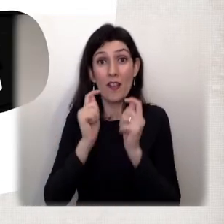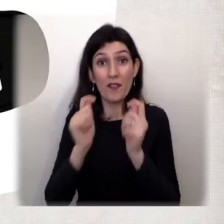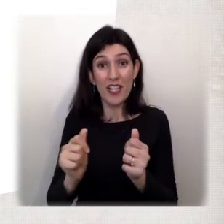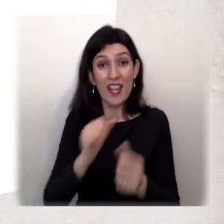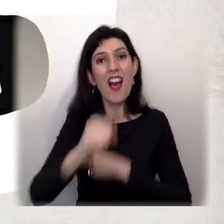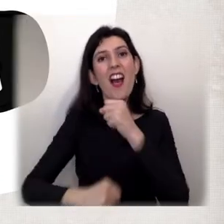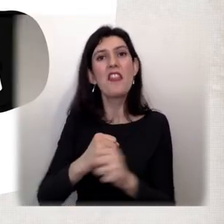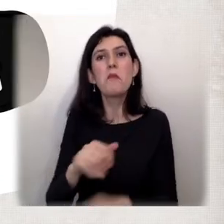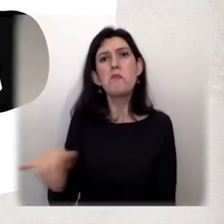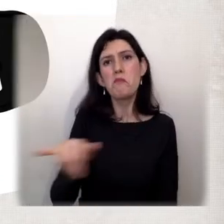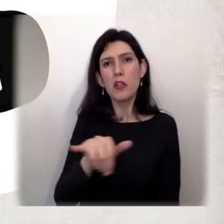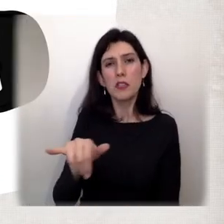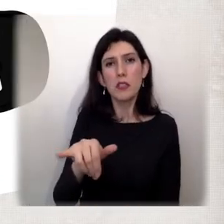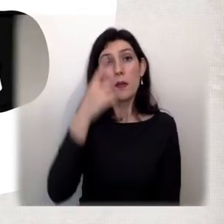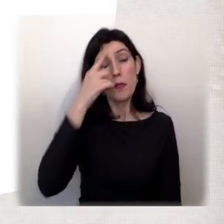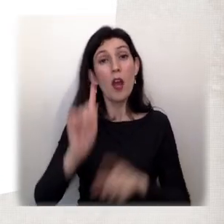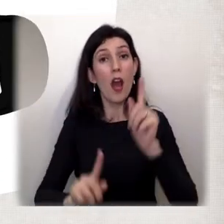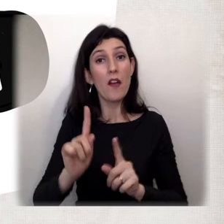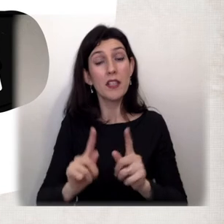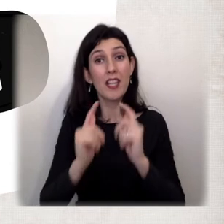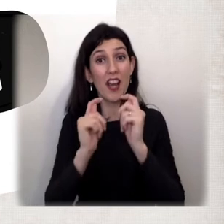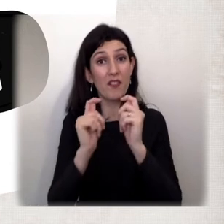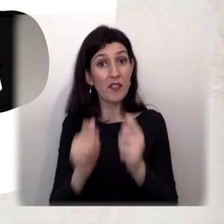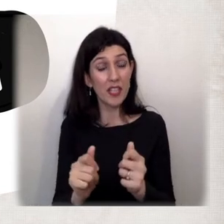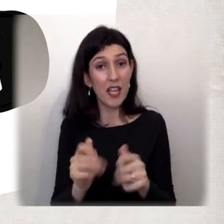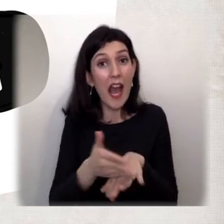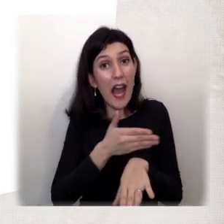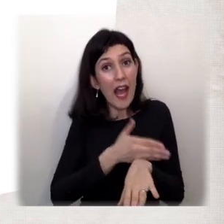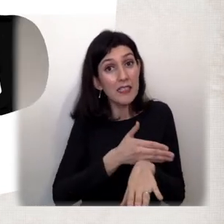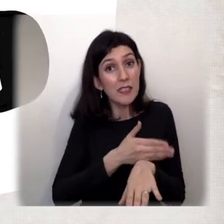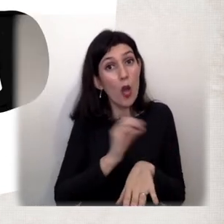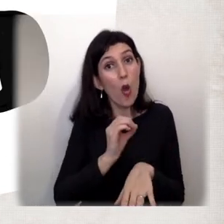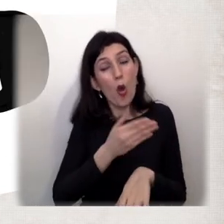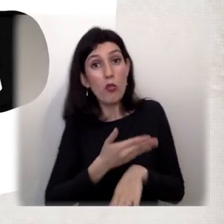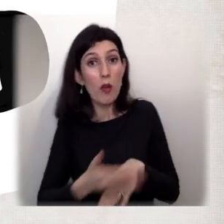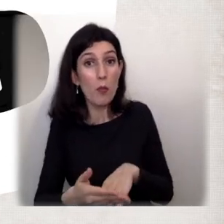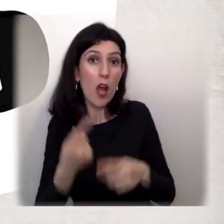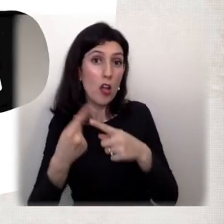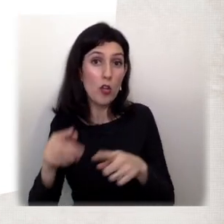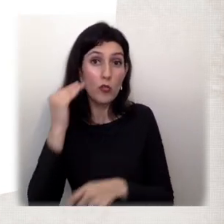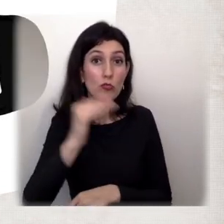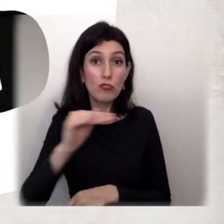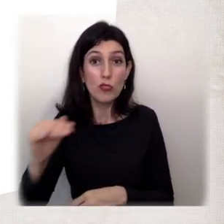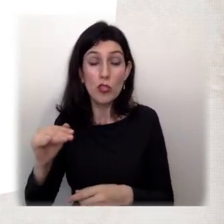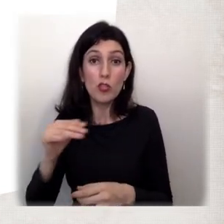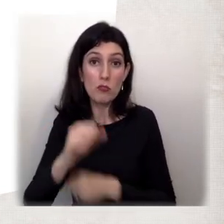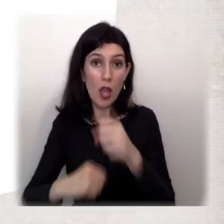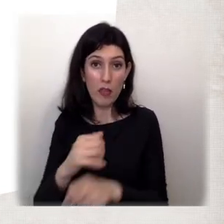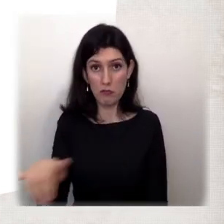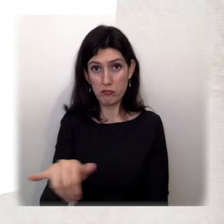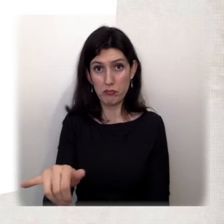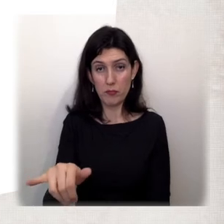casos donde todas o algunas de estas habilidades se pueden presentar antes o después que la mayoría de los niños y niñas de su misma edad.